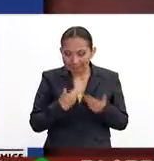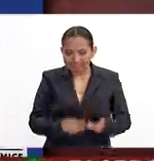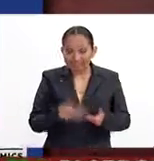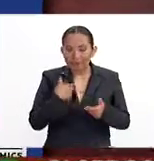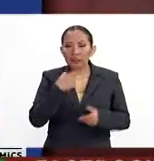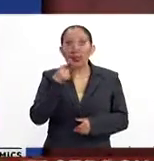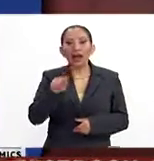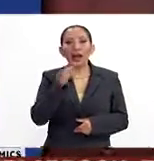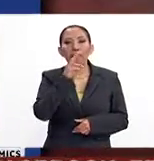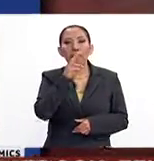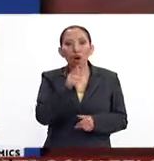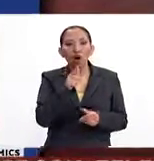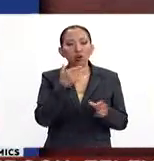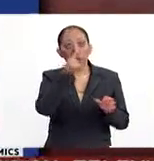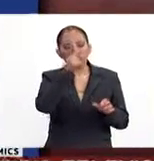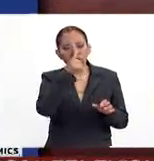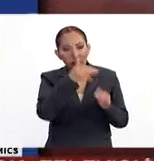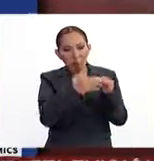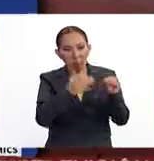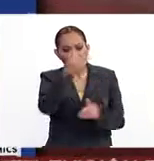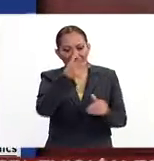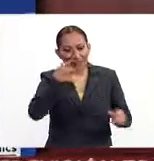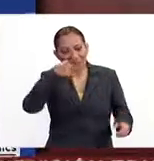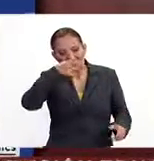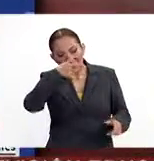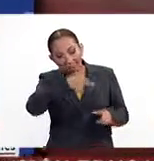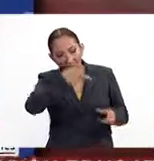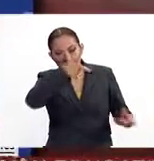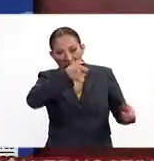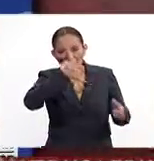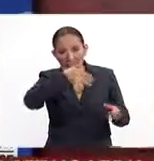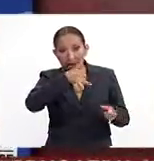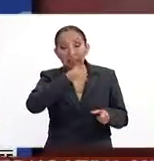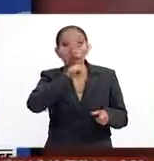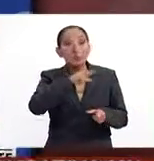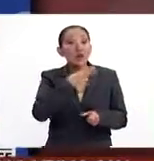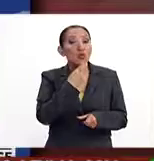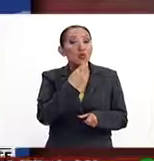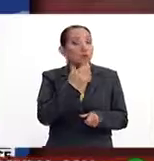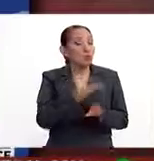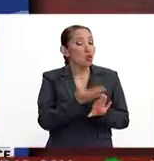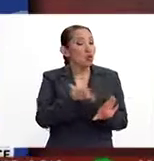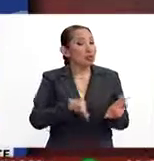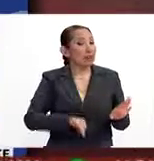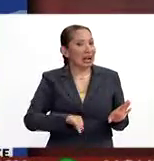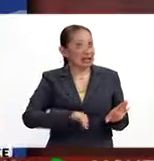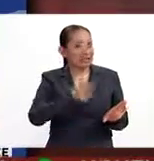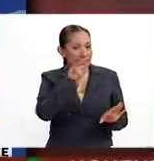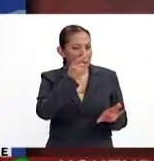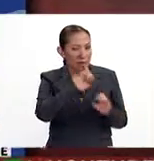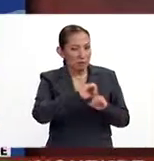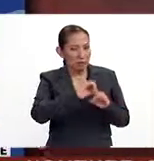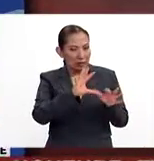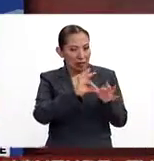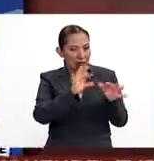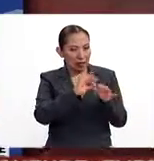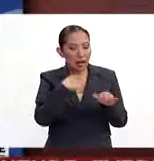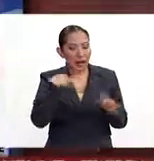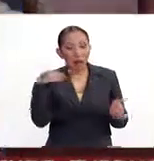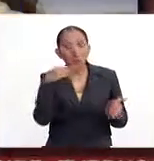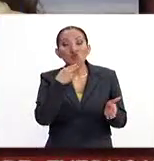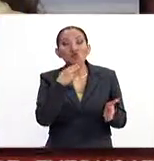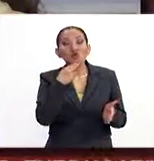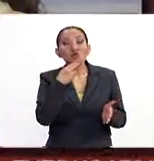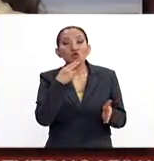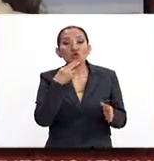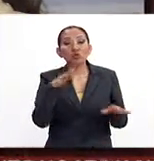mejoras en los niveles de delito con violencia y también por el avance en la implementación de algo muy interesante que nos gustaría que nos comentaras, en la implementación de